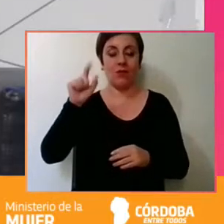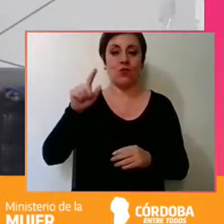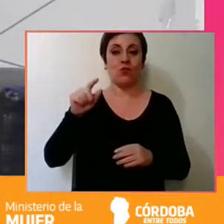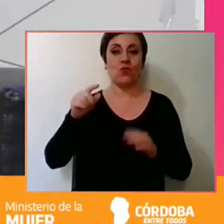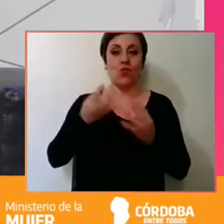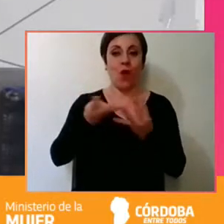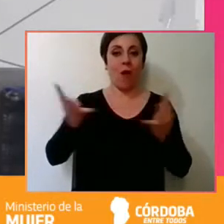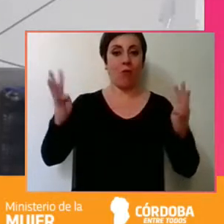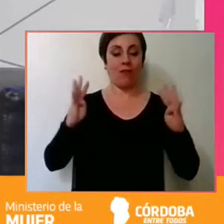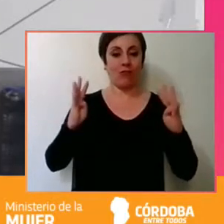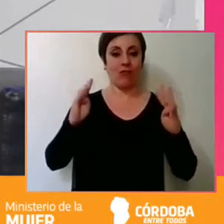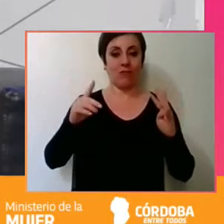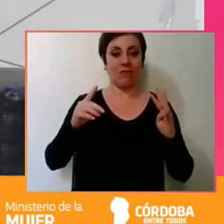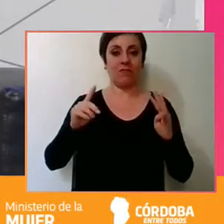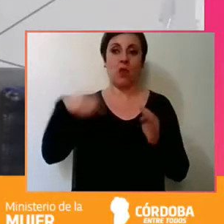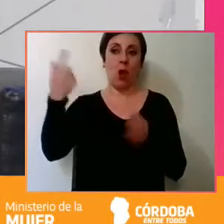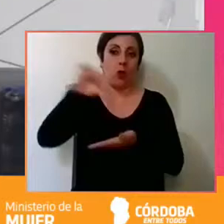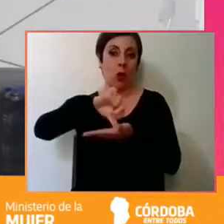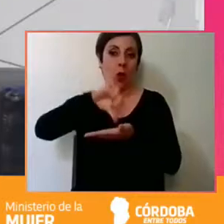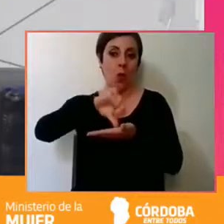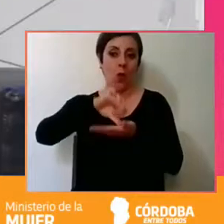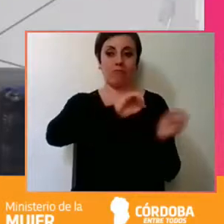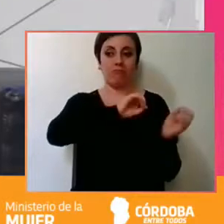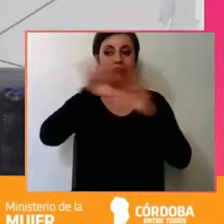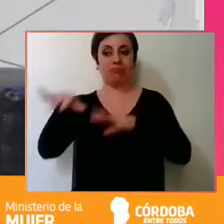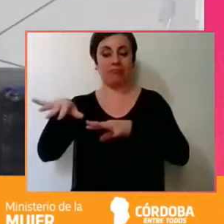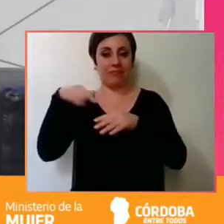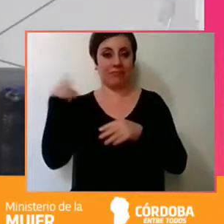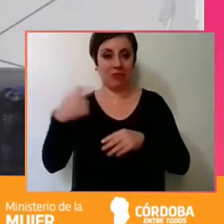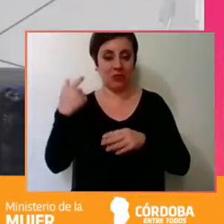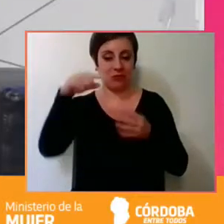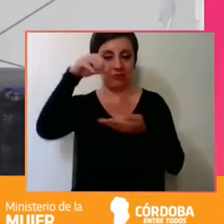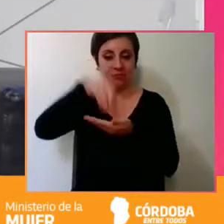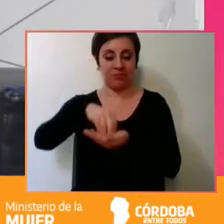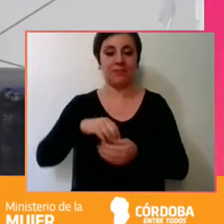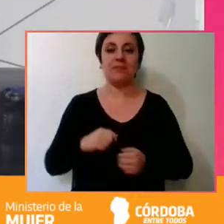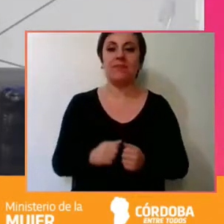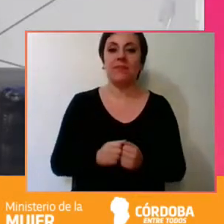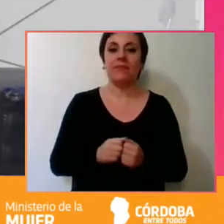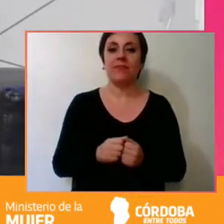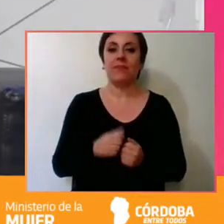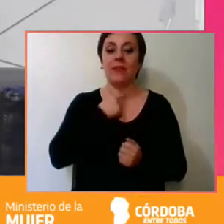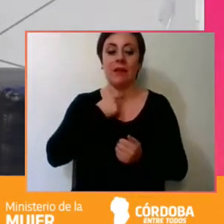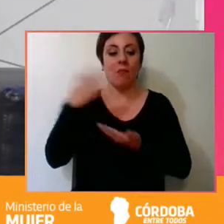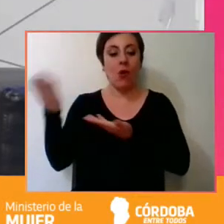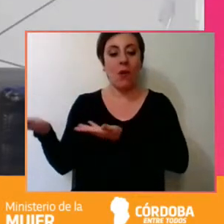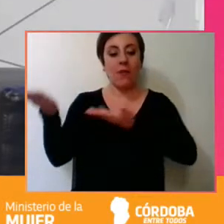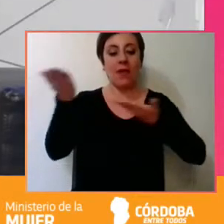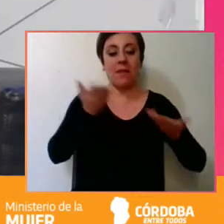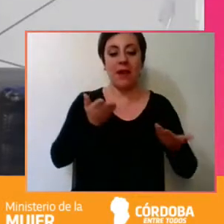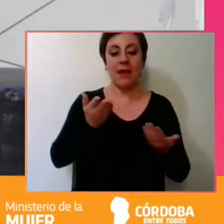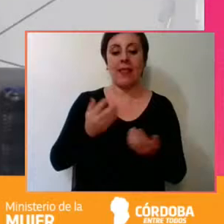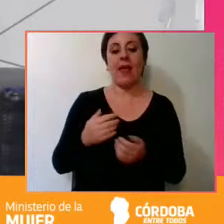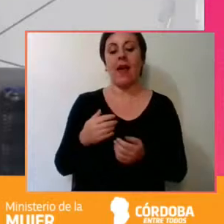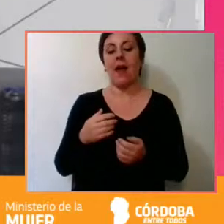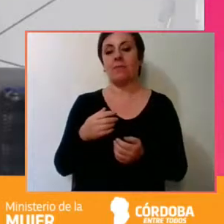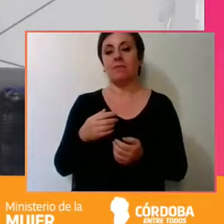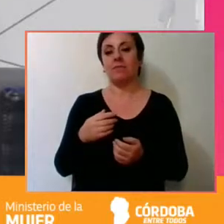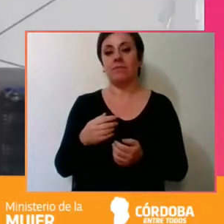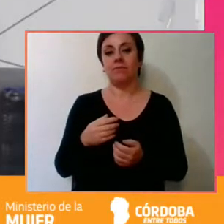Estamos proyectando desde otro lugar, nos hemos trasladado. Bueno, queremos darle las bienvenidas a nuestros invitados y invitadas. Aquí